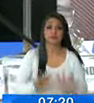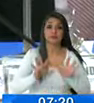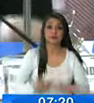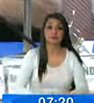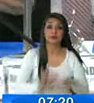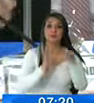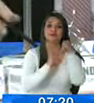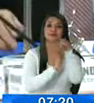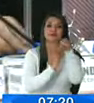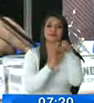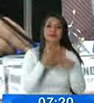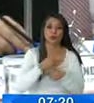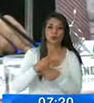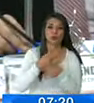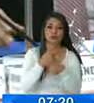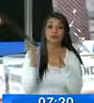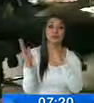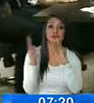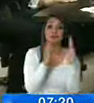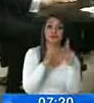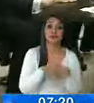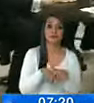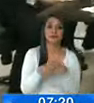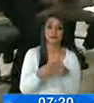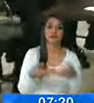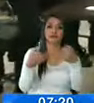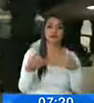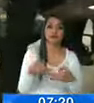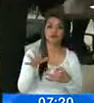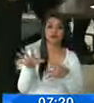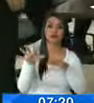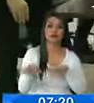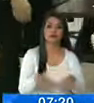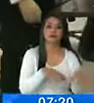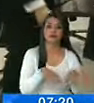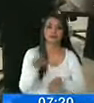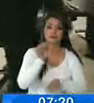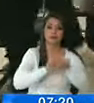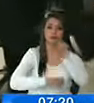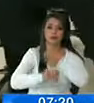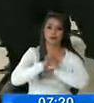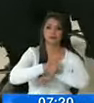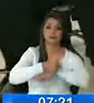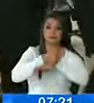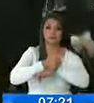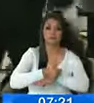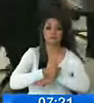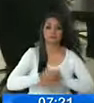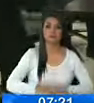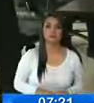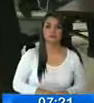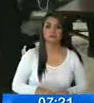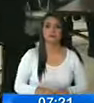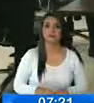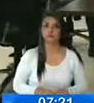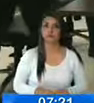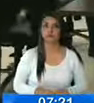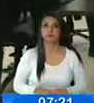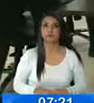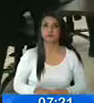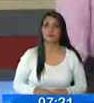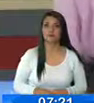Consejo de Participación Transitorio arrancó oficialmente con su proceso de evaluación de las autoridades. Informó Javier